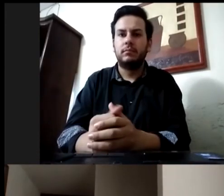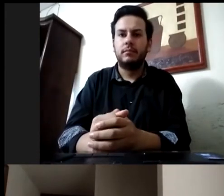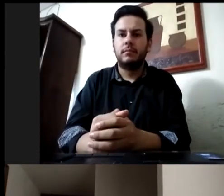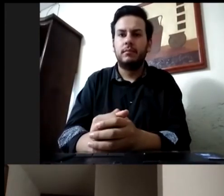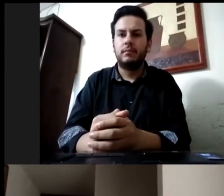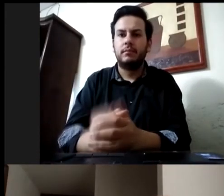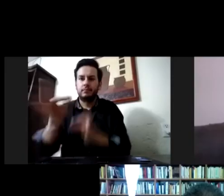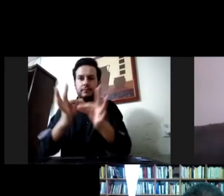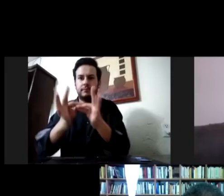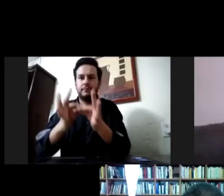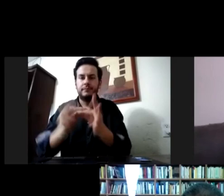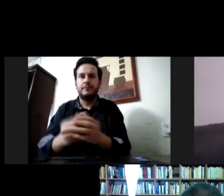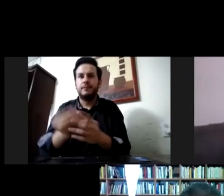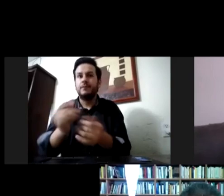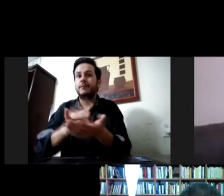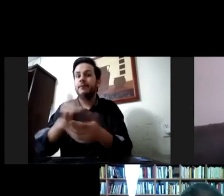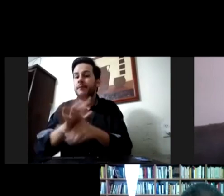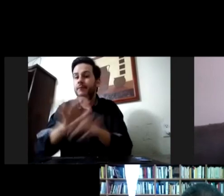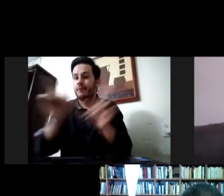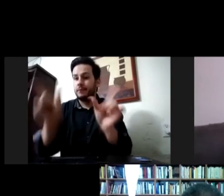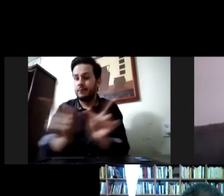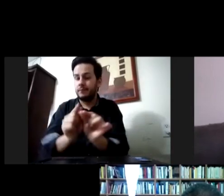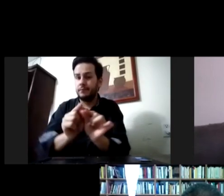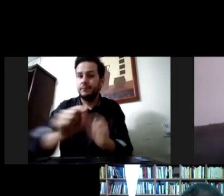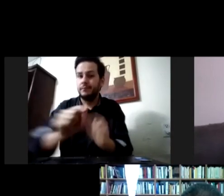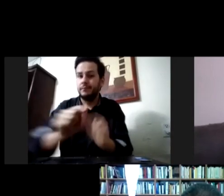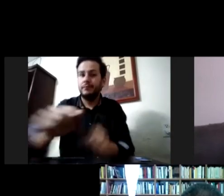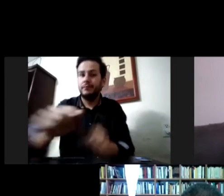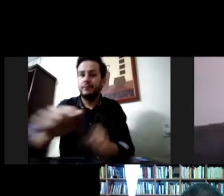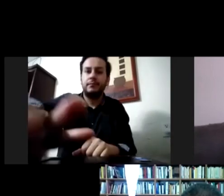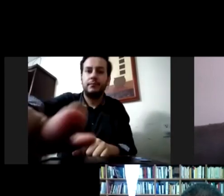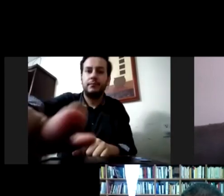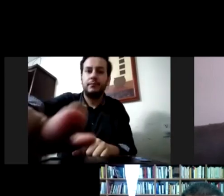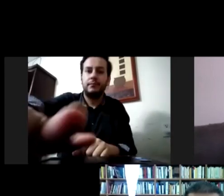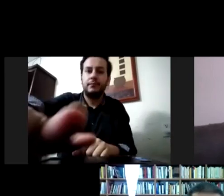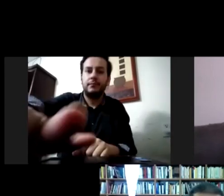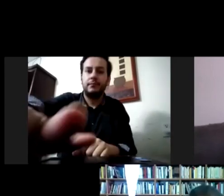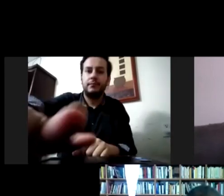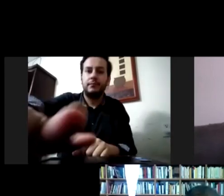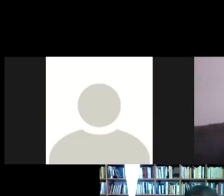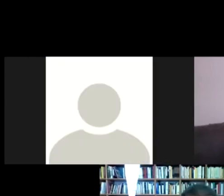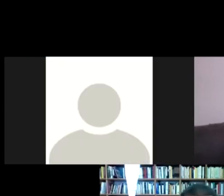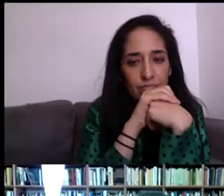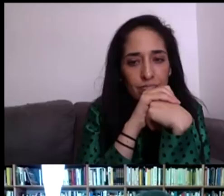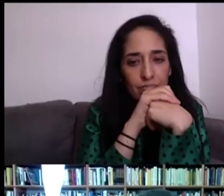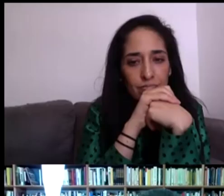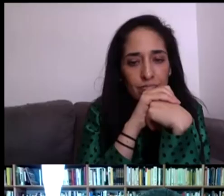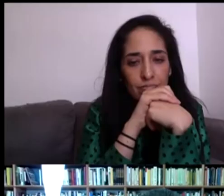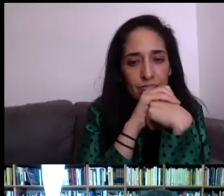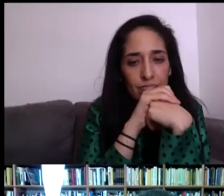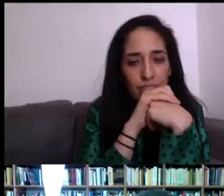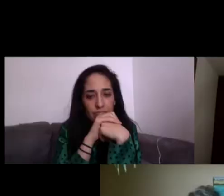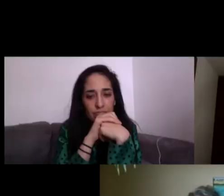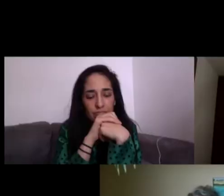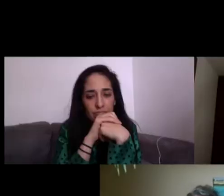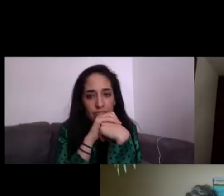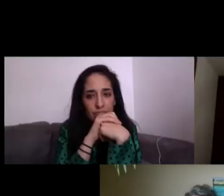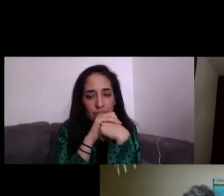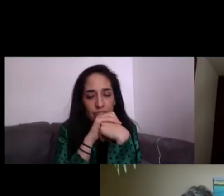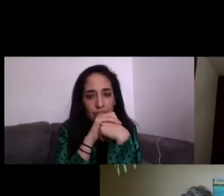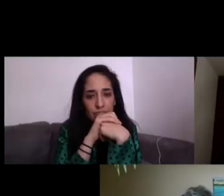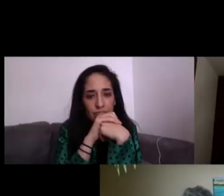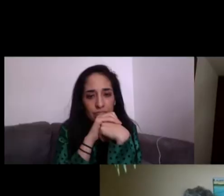Pues muchas gracias por esta introducción, Jesús. Seguimos con Mark Manley, de representante de ACNUR en México.